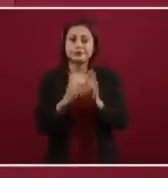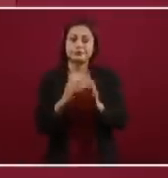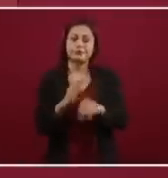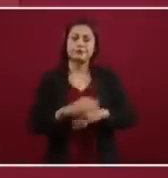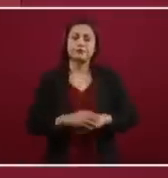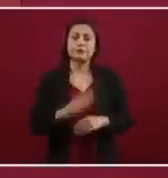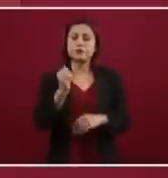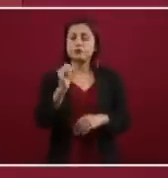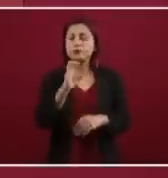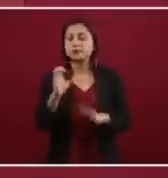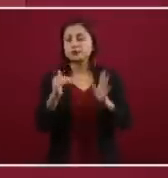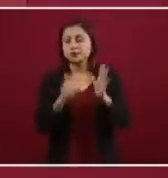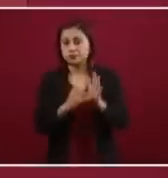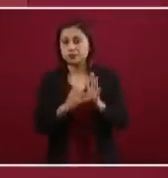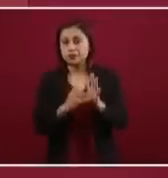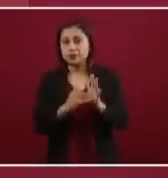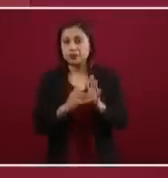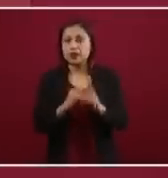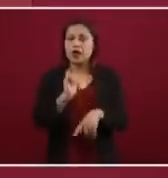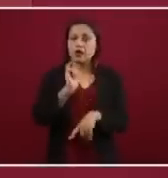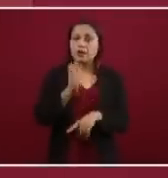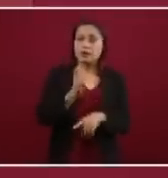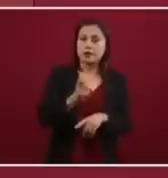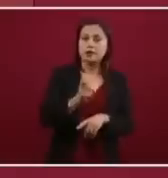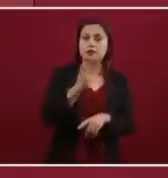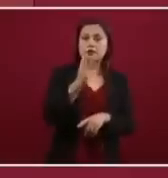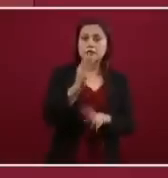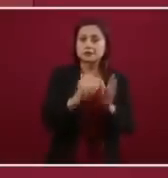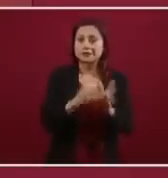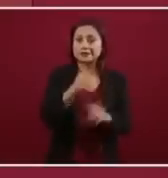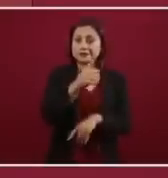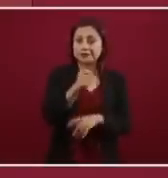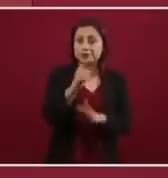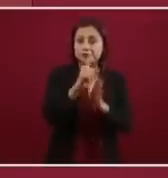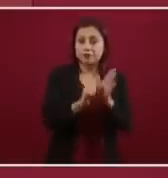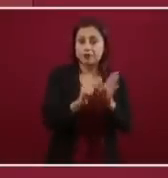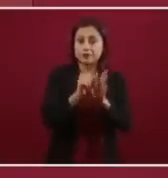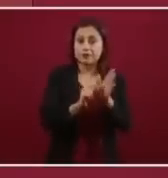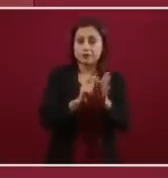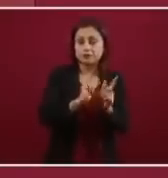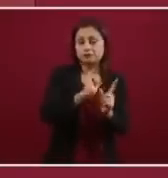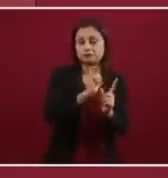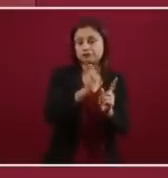recibiendo 3.600 pesos mensuales.